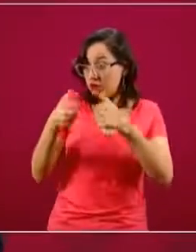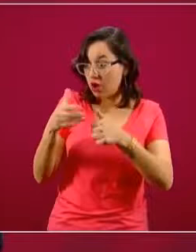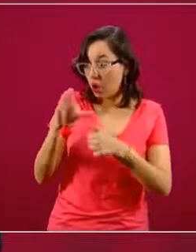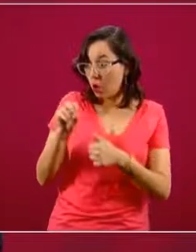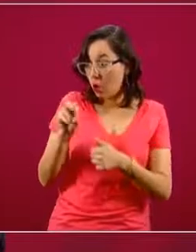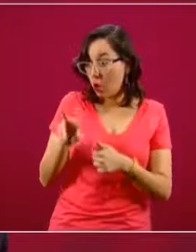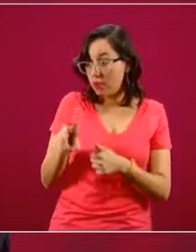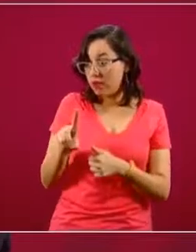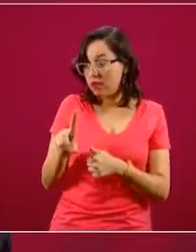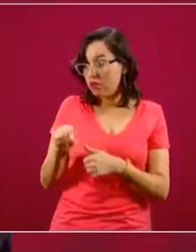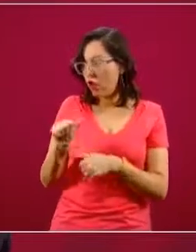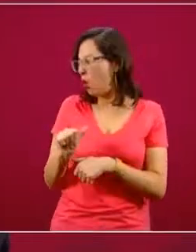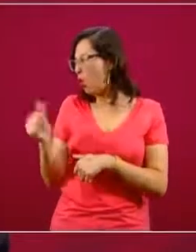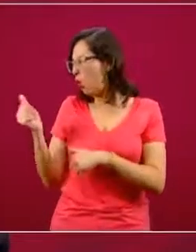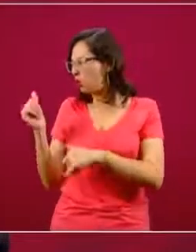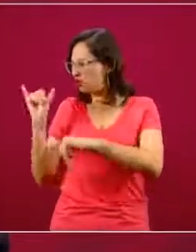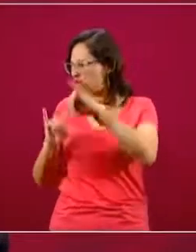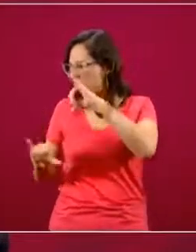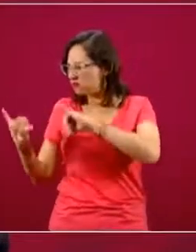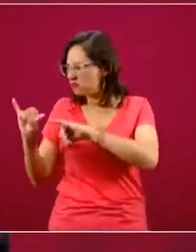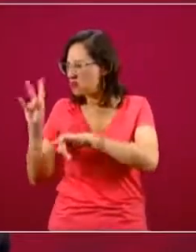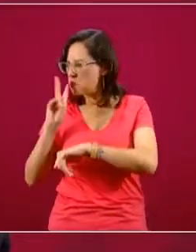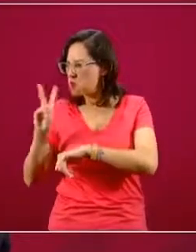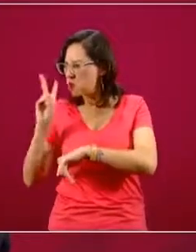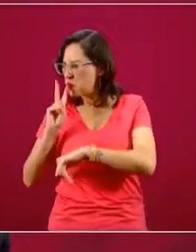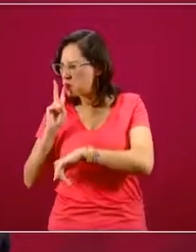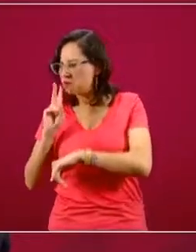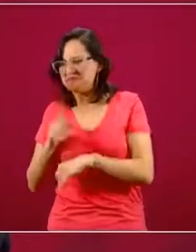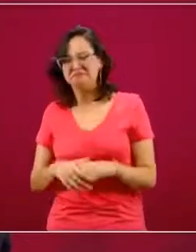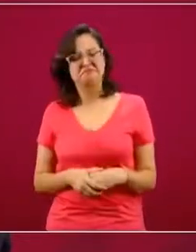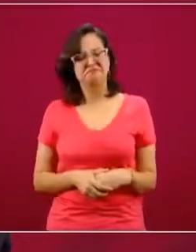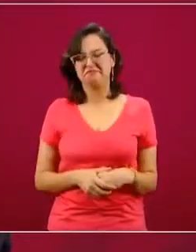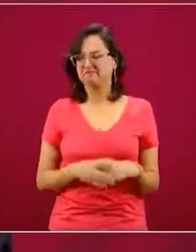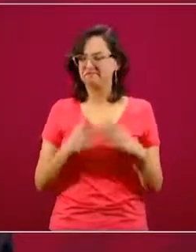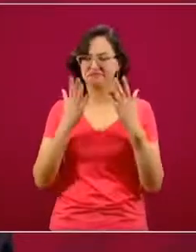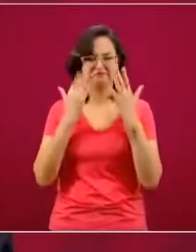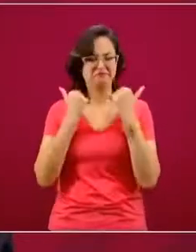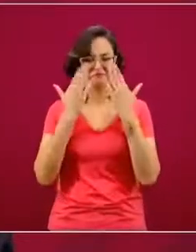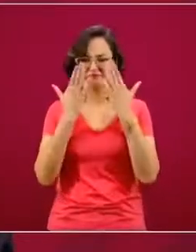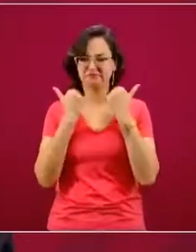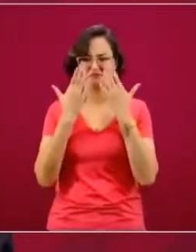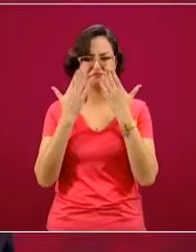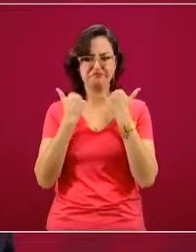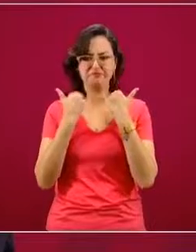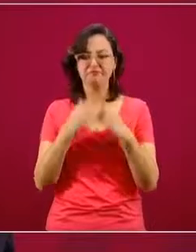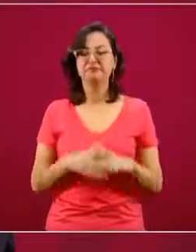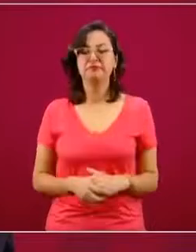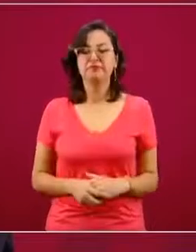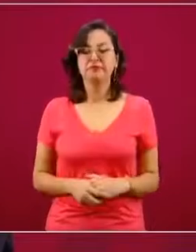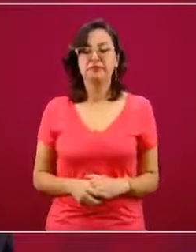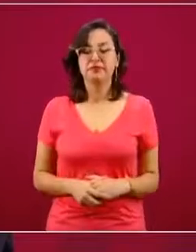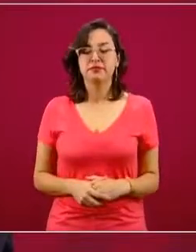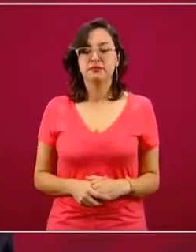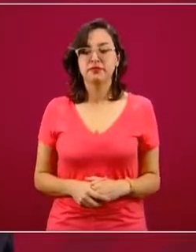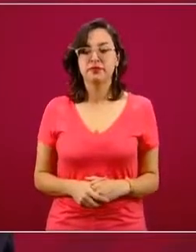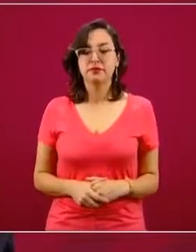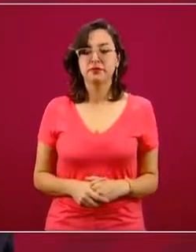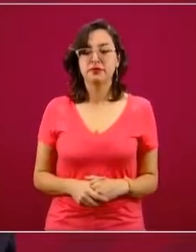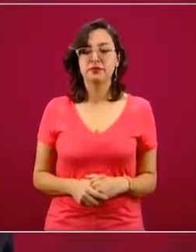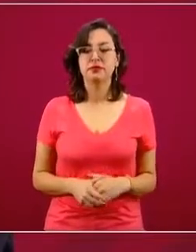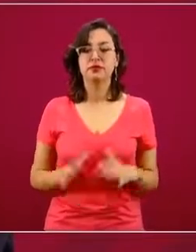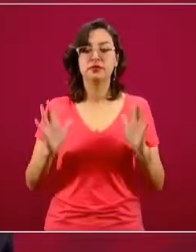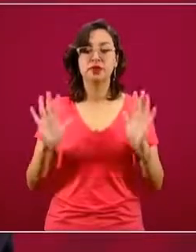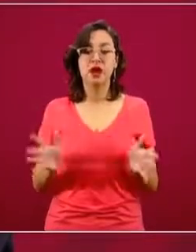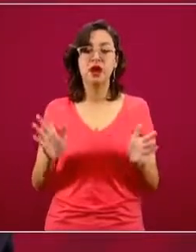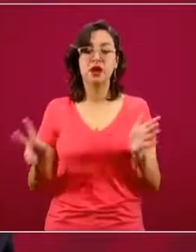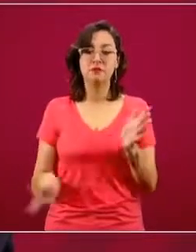hacer pruebas como un condicionante para hacer las pruebas diagnósticas del coronavirus. De hecho, como hemos dicho,